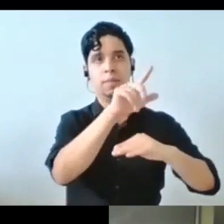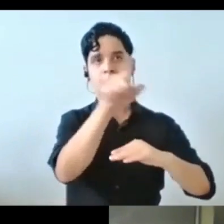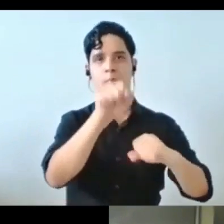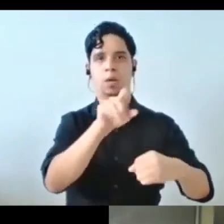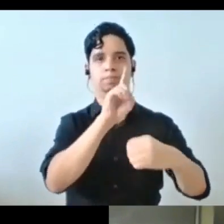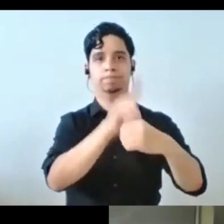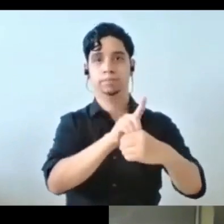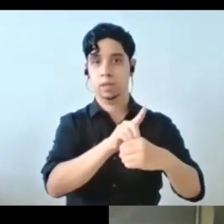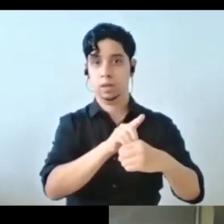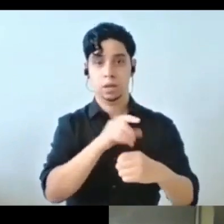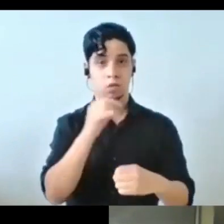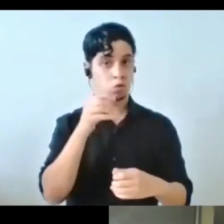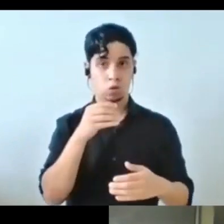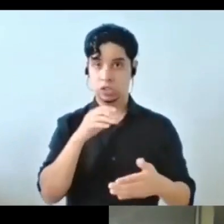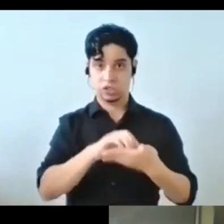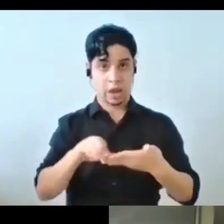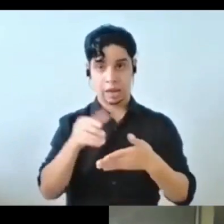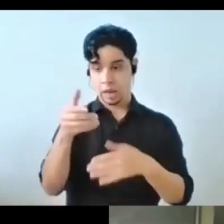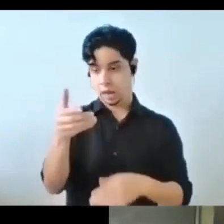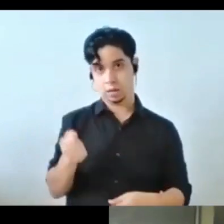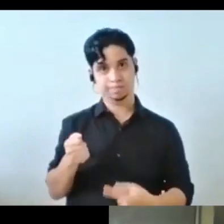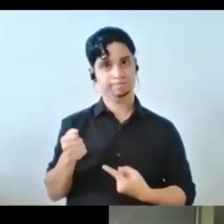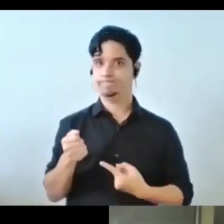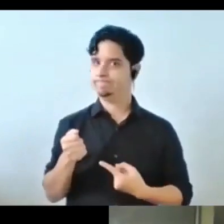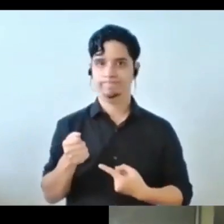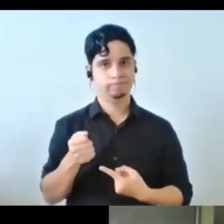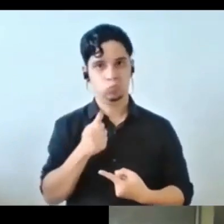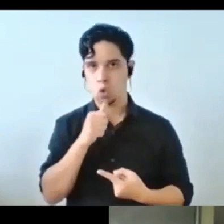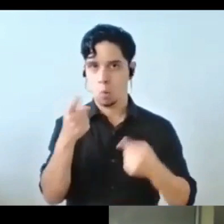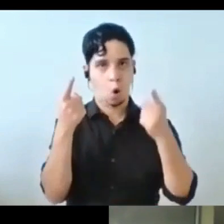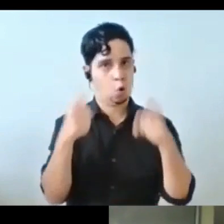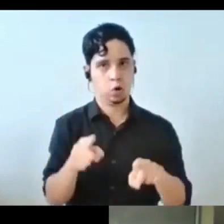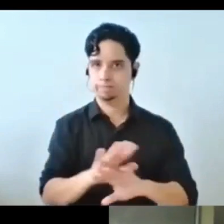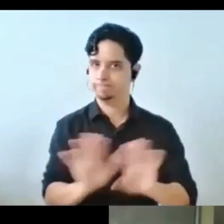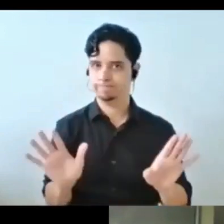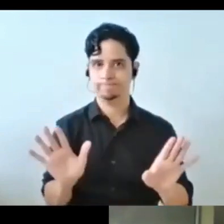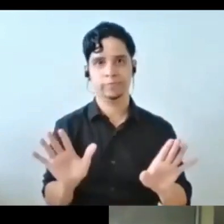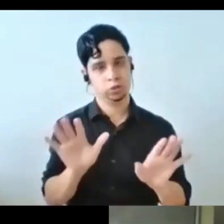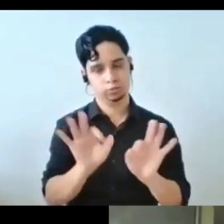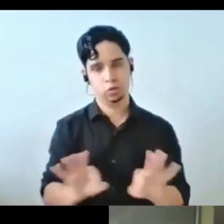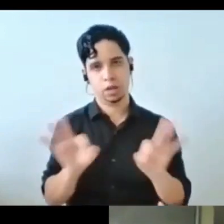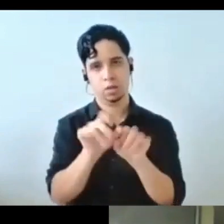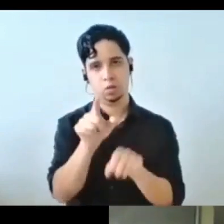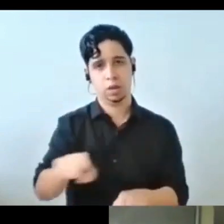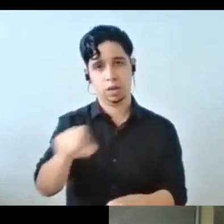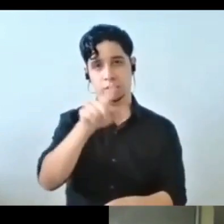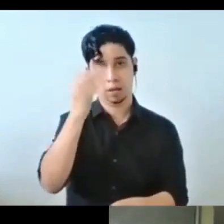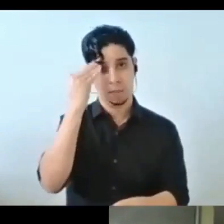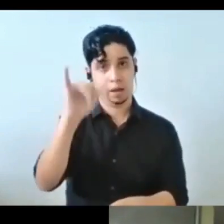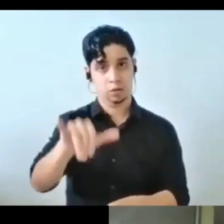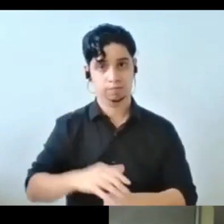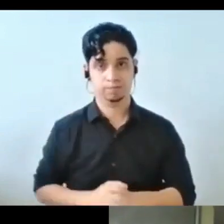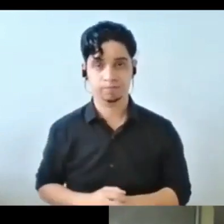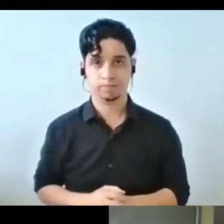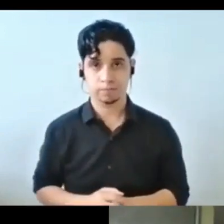va a llegar un cheque, señores. En estos momentos no va a haber cheque. Eso es bien importante que usted esté claro. No tan